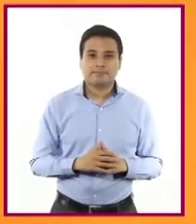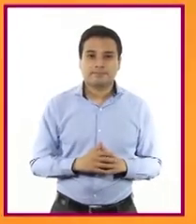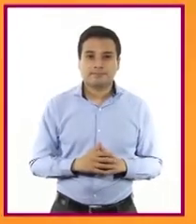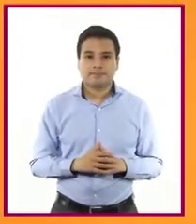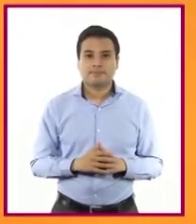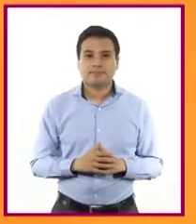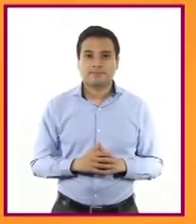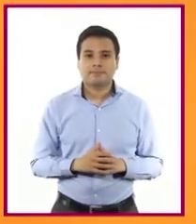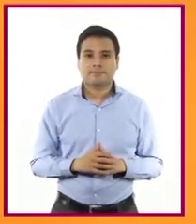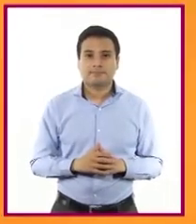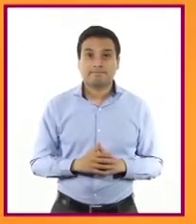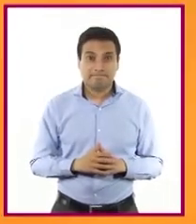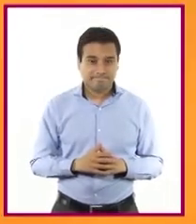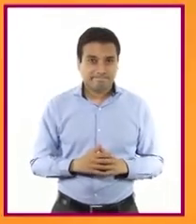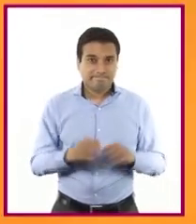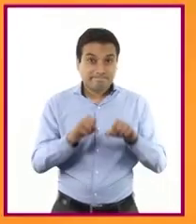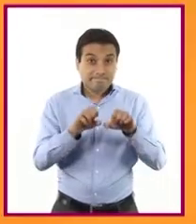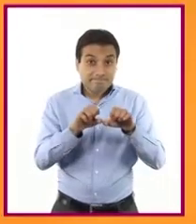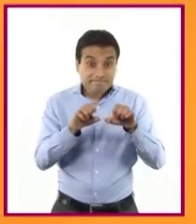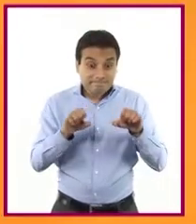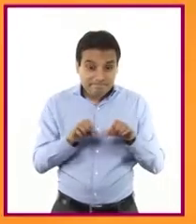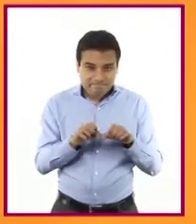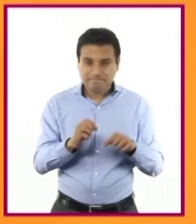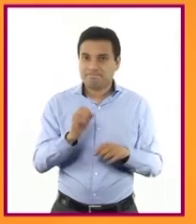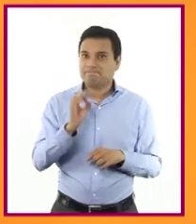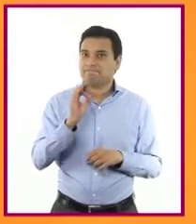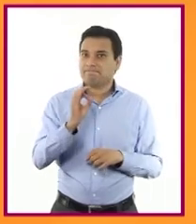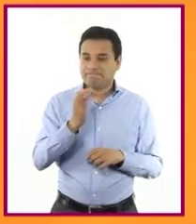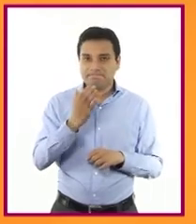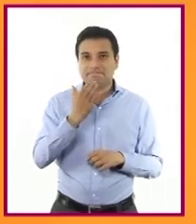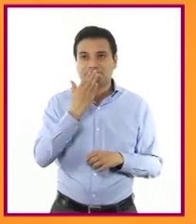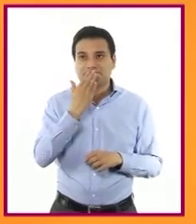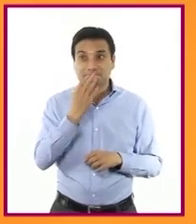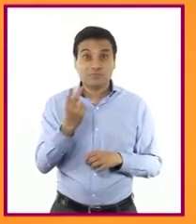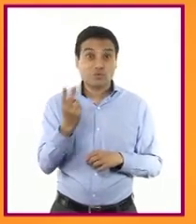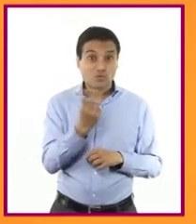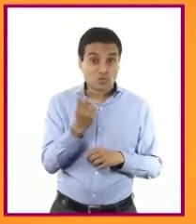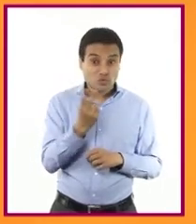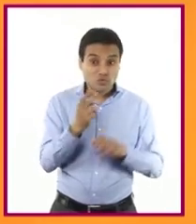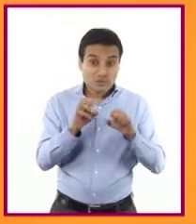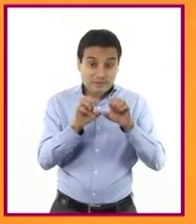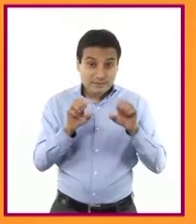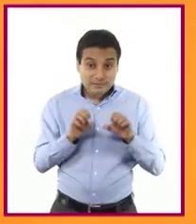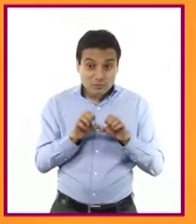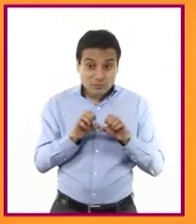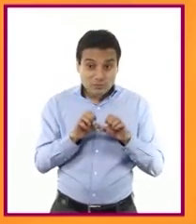Has llevado a tu equipo al éxito. Muy bien. Ambos equipos logran